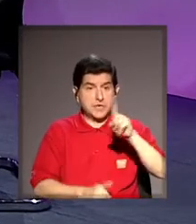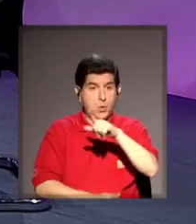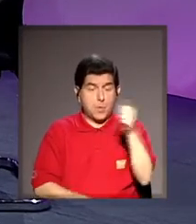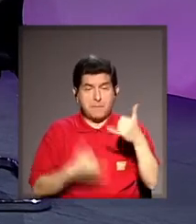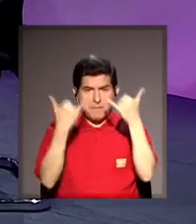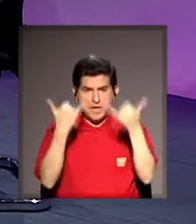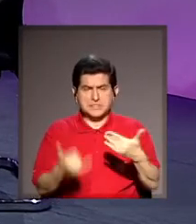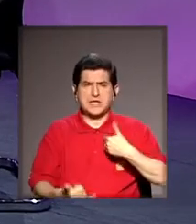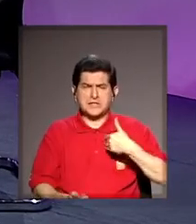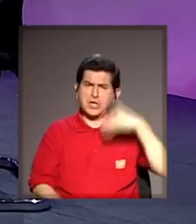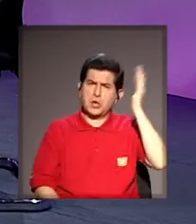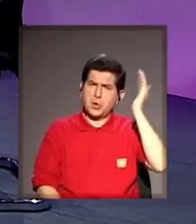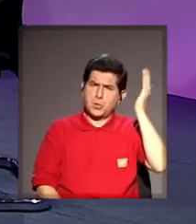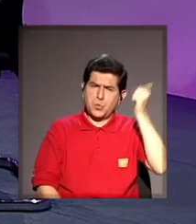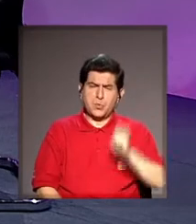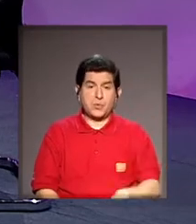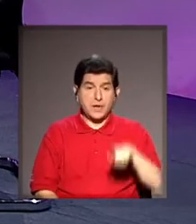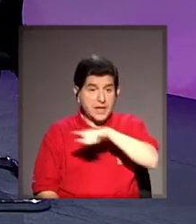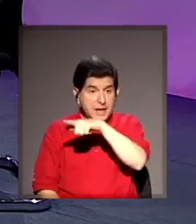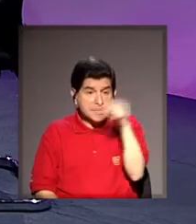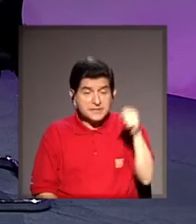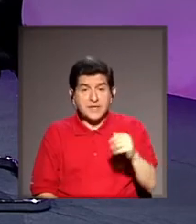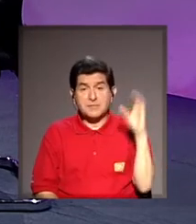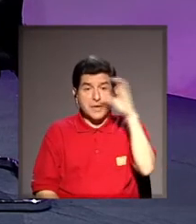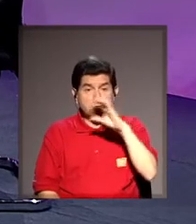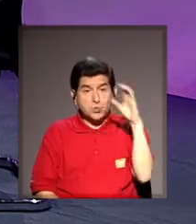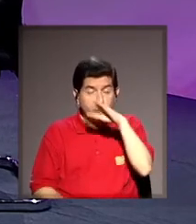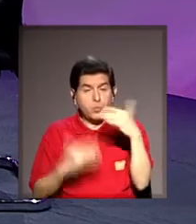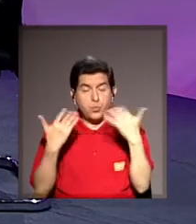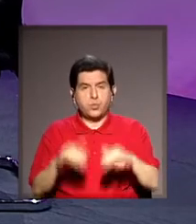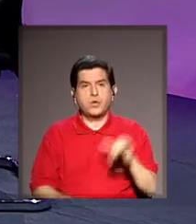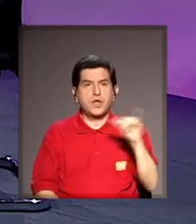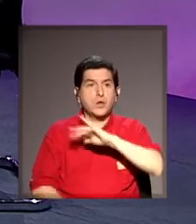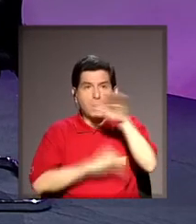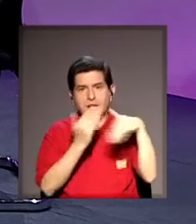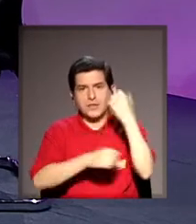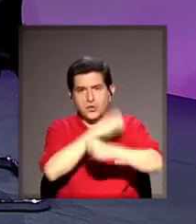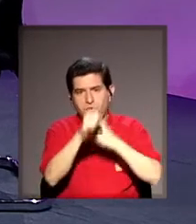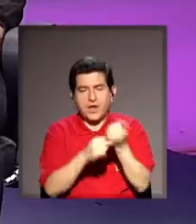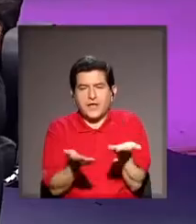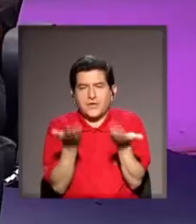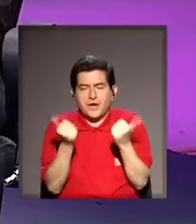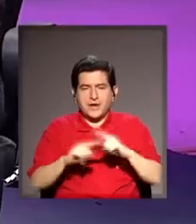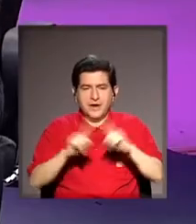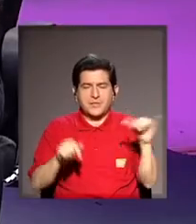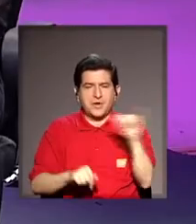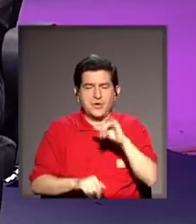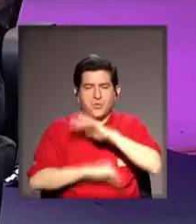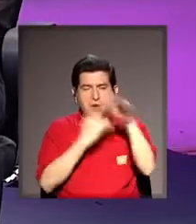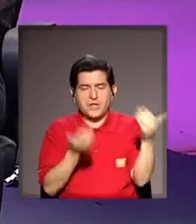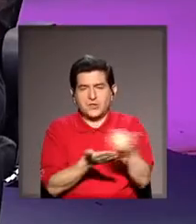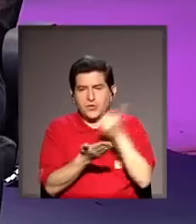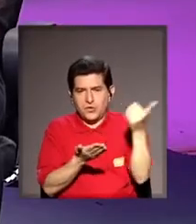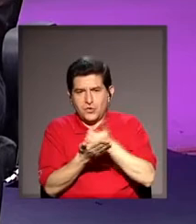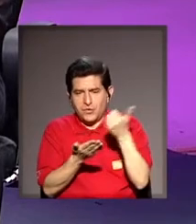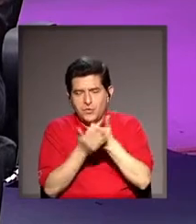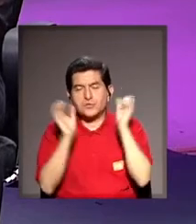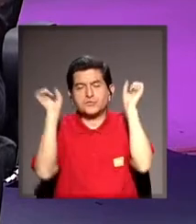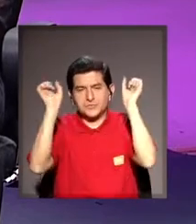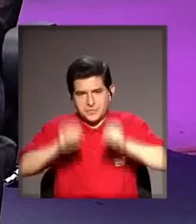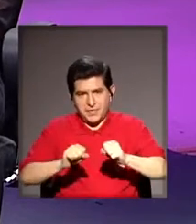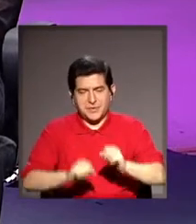teníamos no sé cuántas charlas y además en este mes nos buscan mucho habla nos buscaron todo el aclarar pero además ojalá tuviéramos todos los recursos para estar siempre